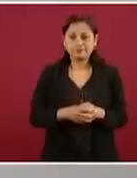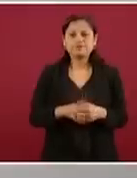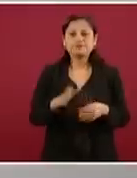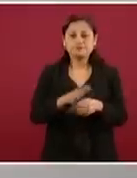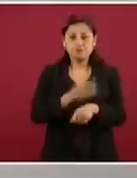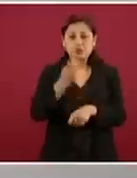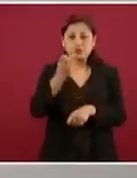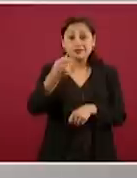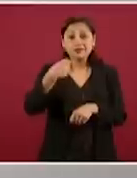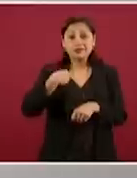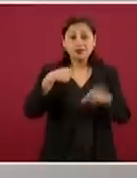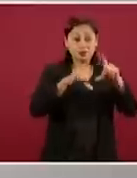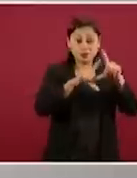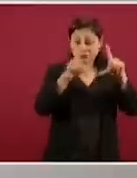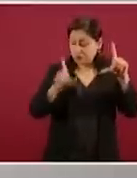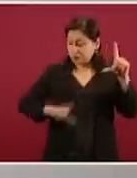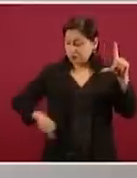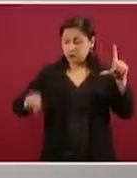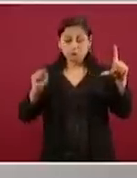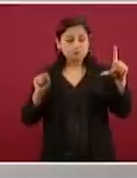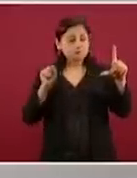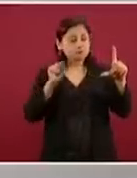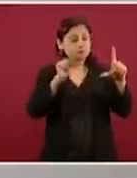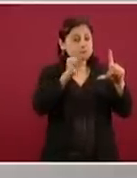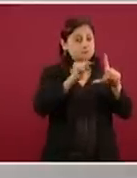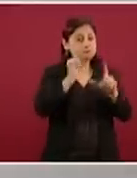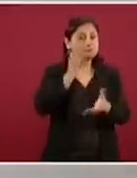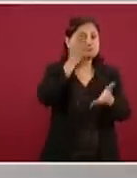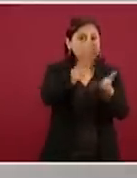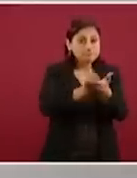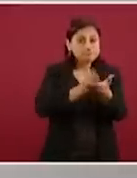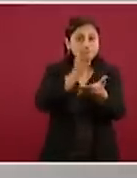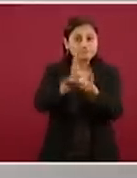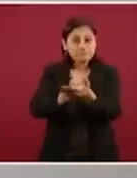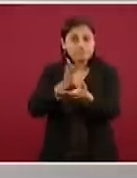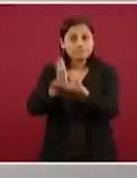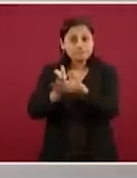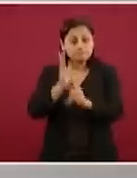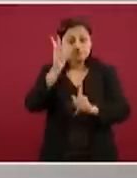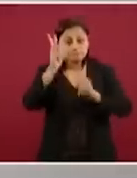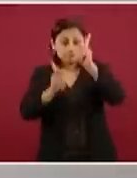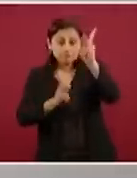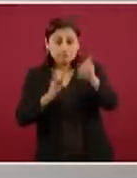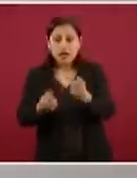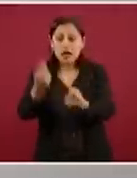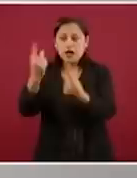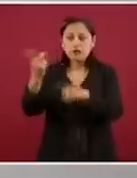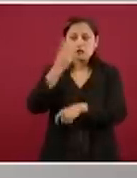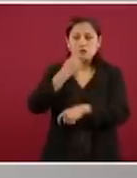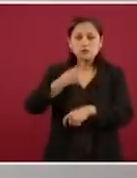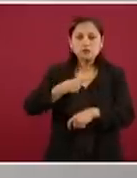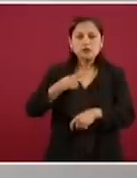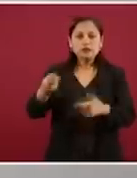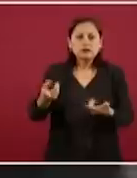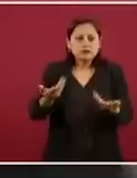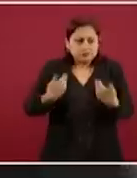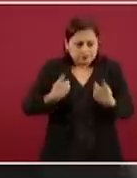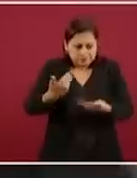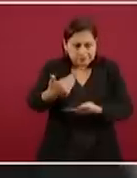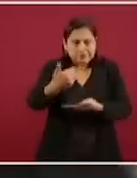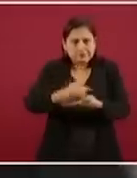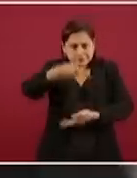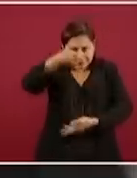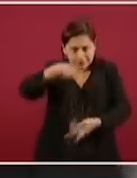al país. Me dicen, ¿por qué a nosotros no nos visita? ¿Por qué no va a nuestro municipio?